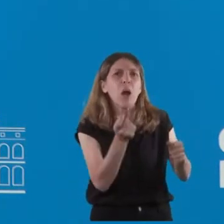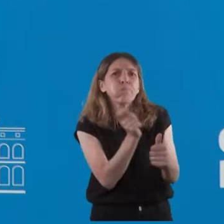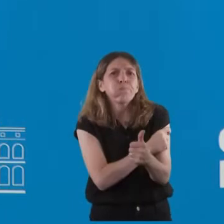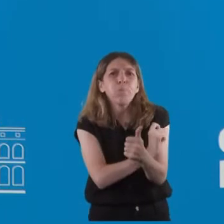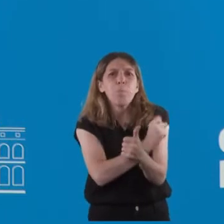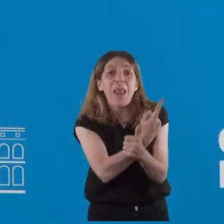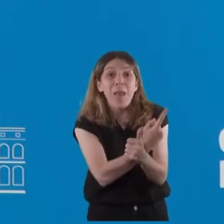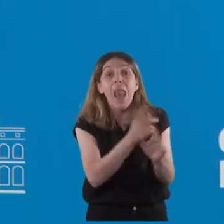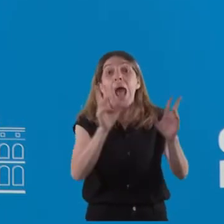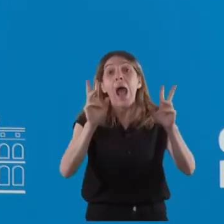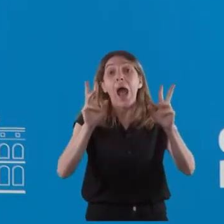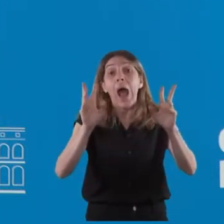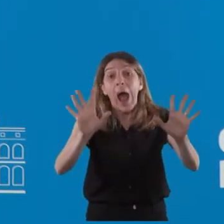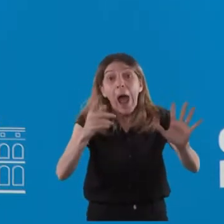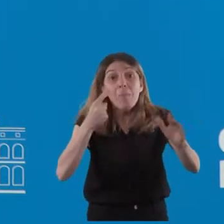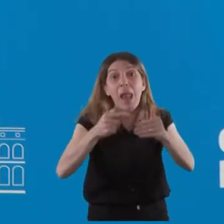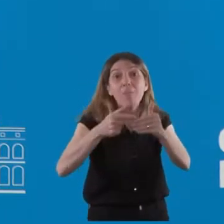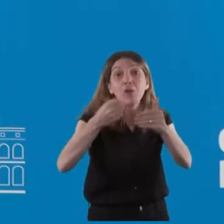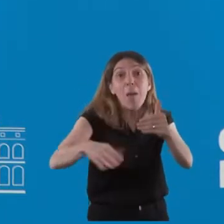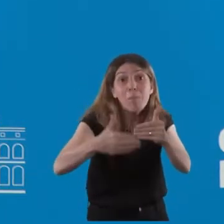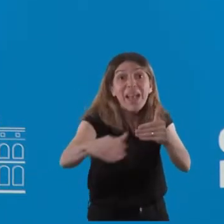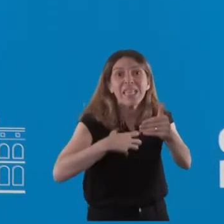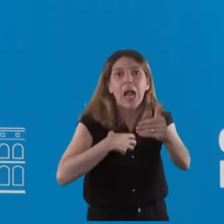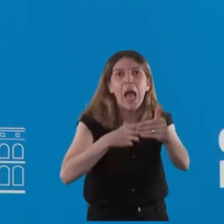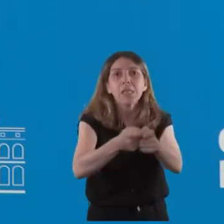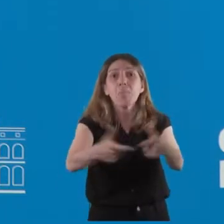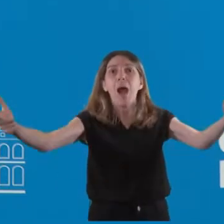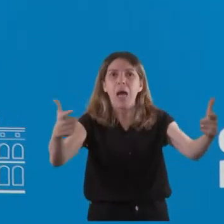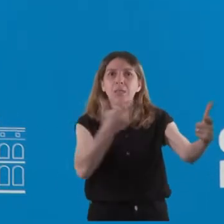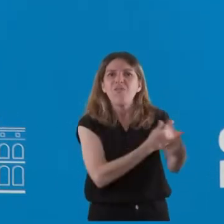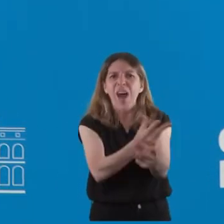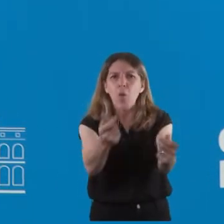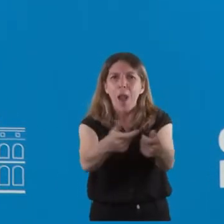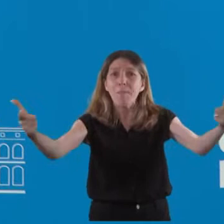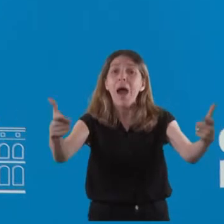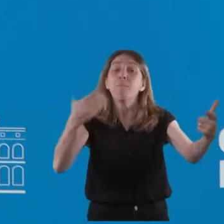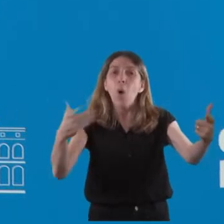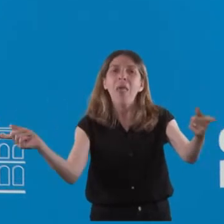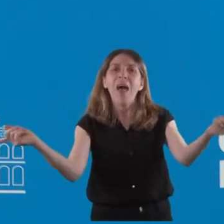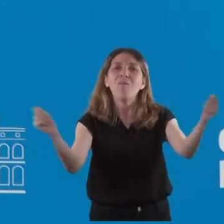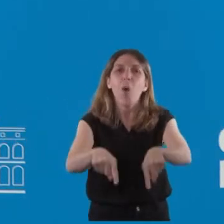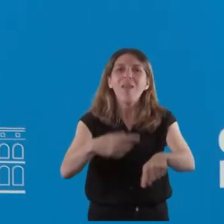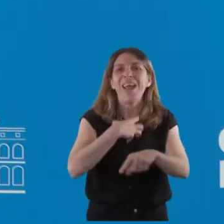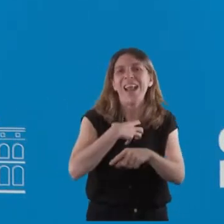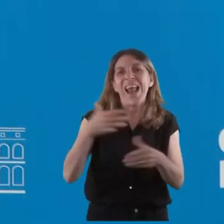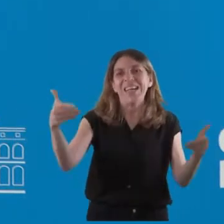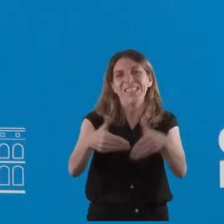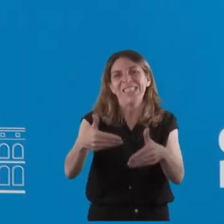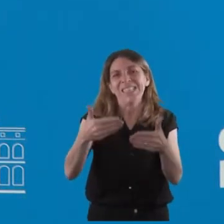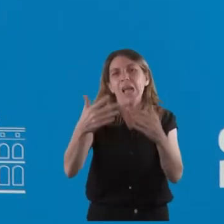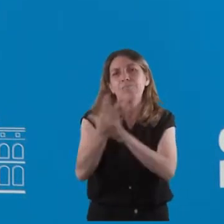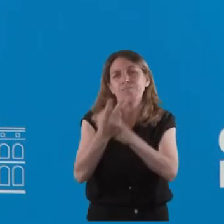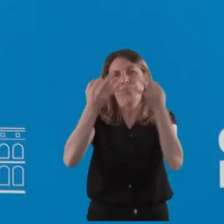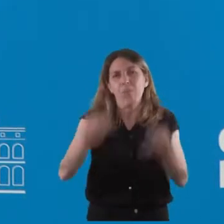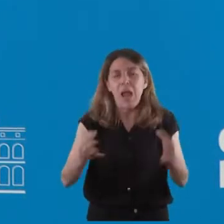que para el momento del inicio de las clases esa cifra sea mucho más alta y que los niños y las niñas puedan volver a clase de manera segura así